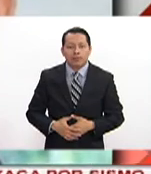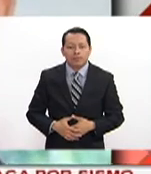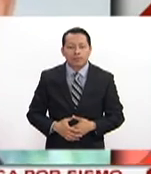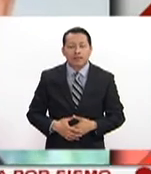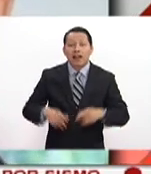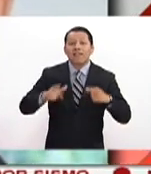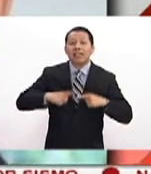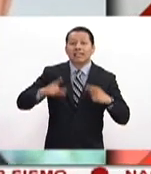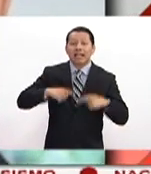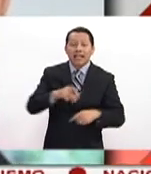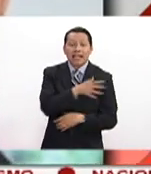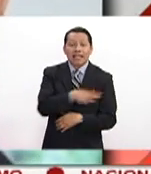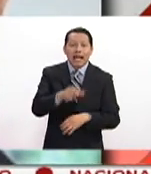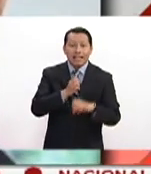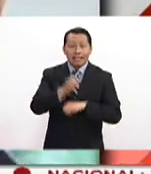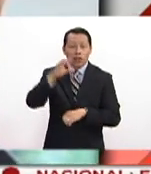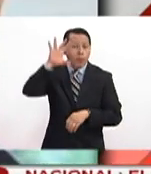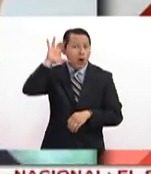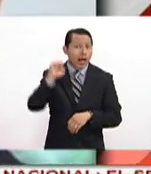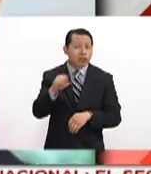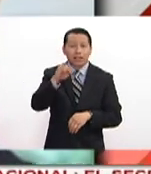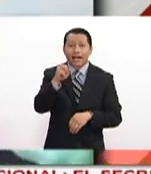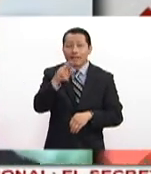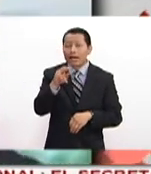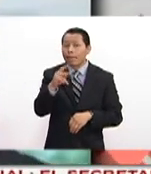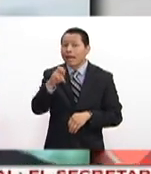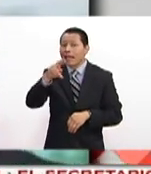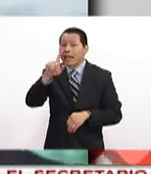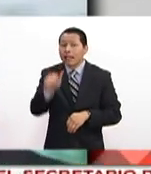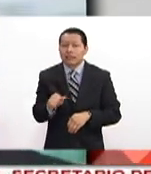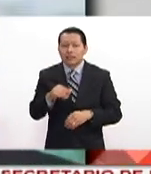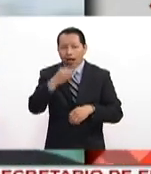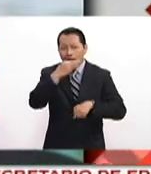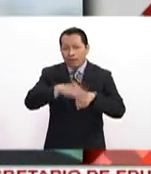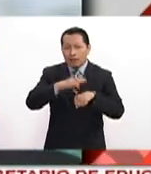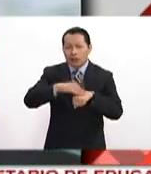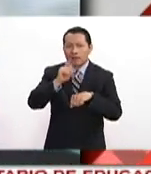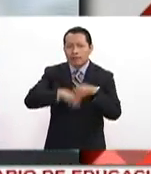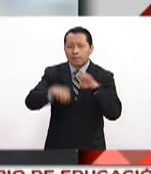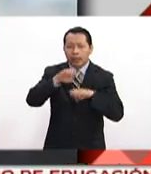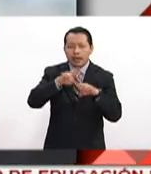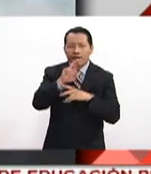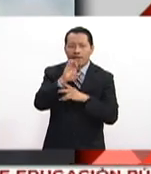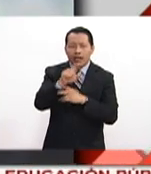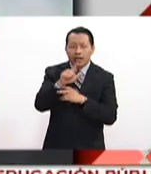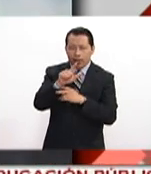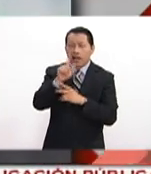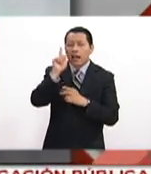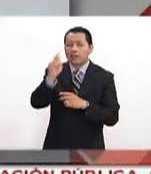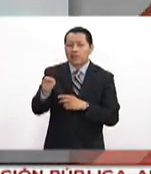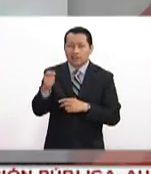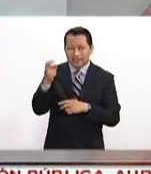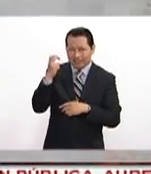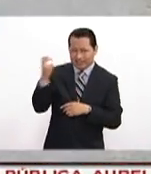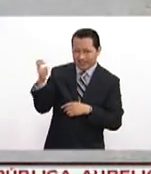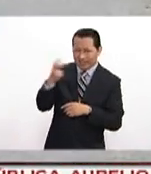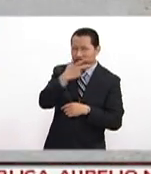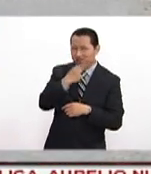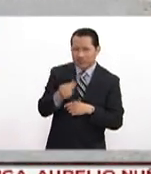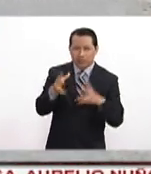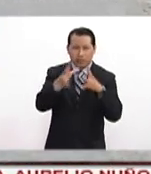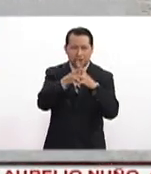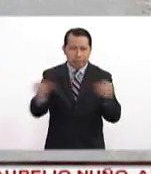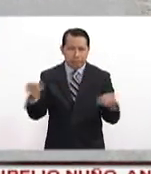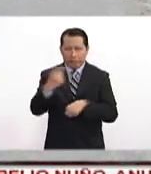El fiscal general del estado de Morelos, Javier Pérez Durón, dio a conocer que el empresario Rafael Aramburu Hernández, quien había